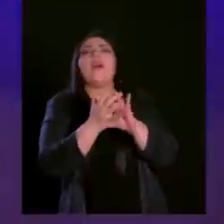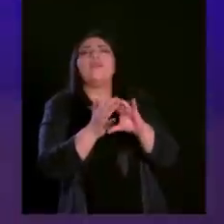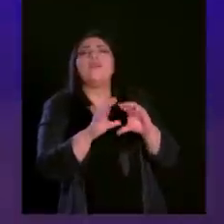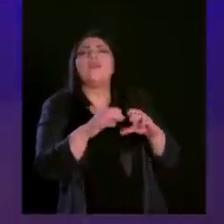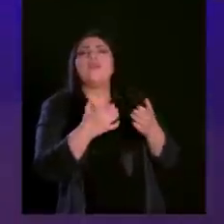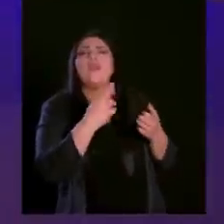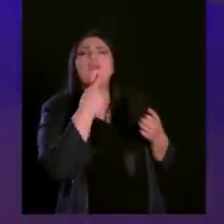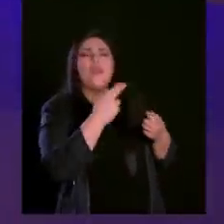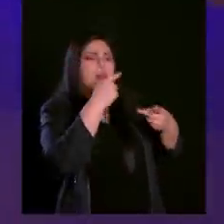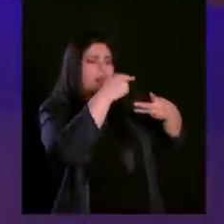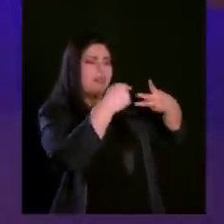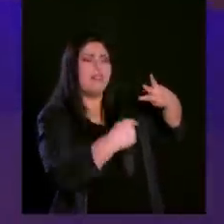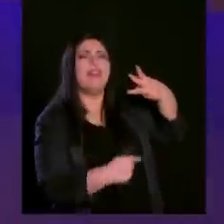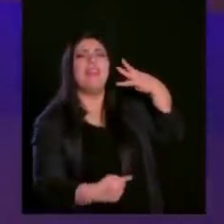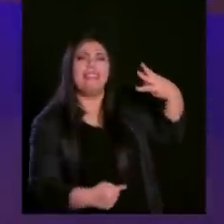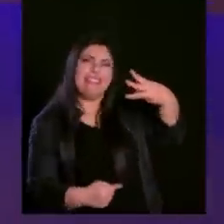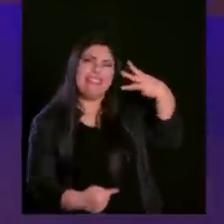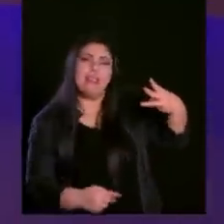respondió